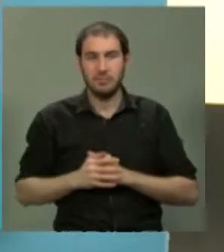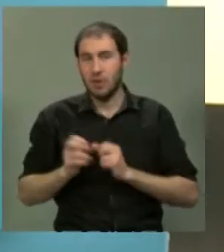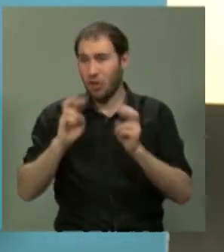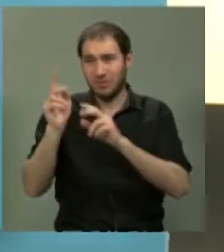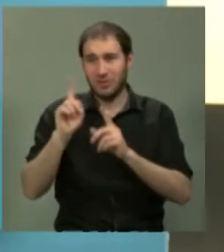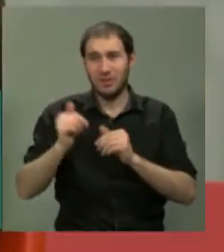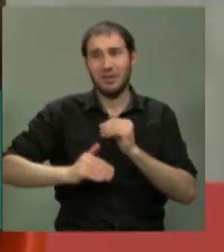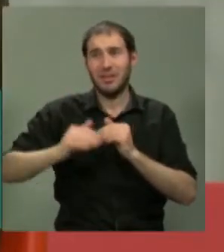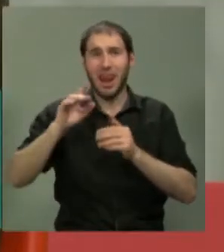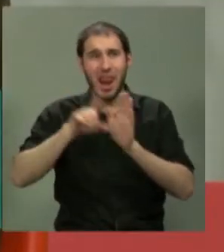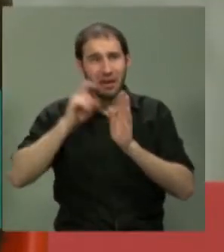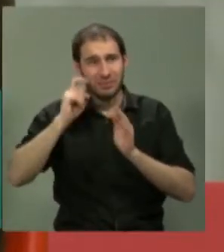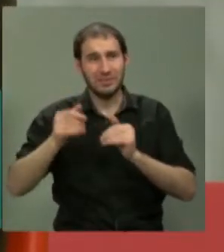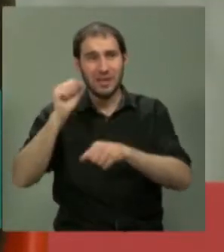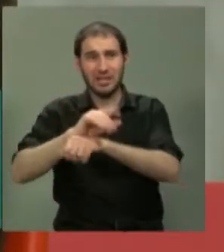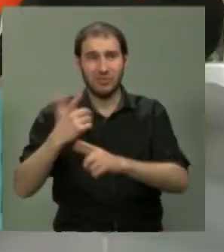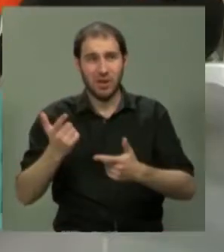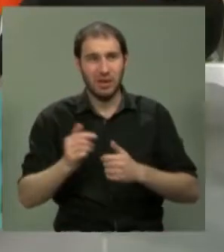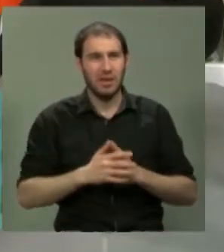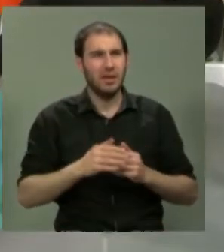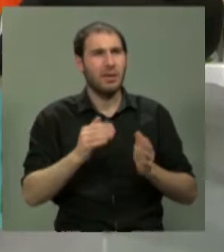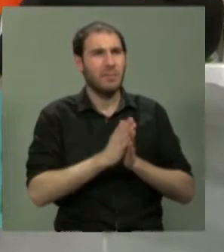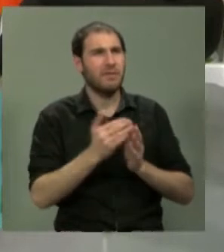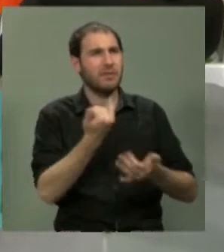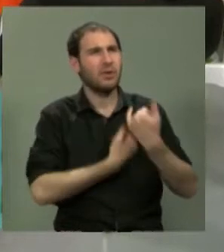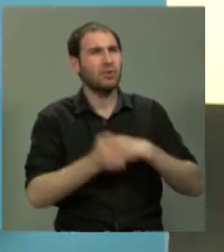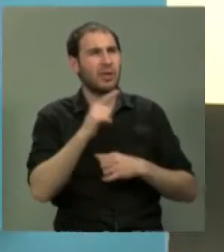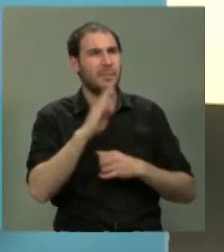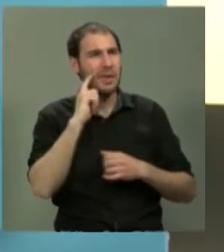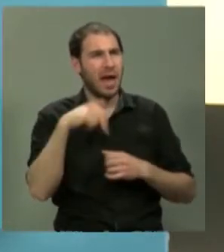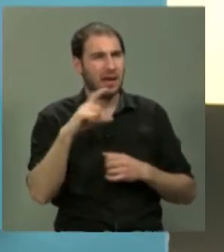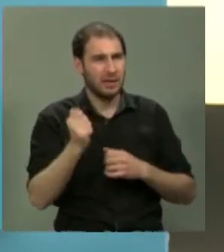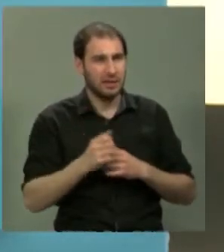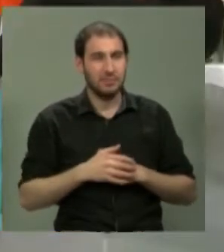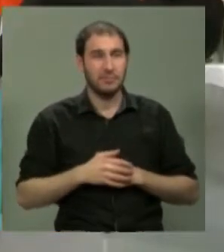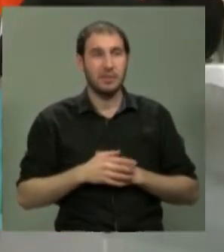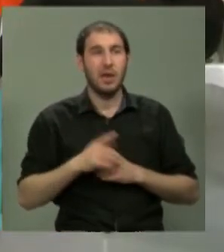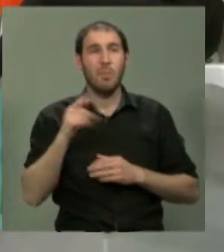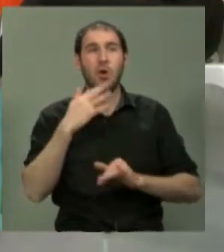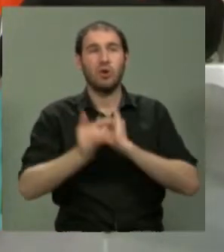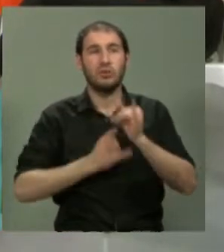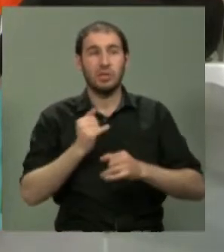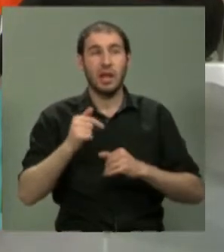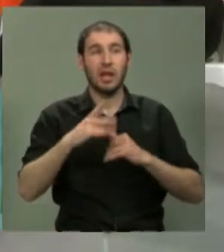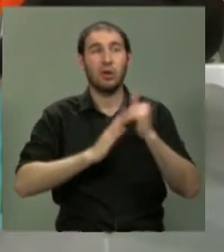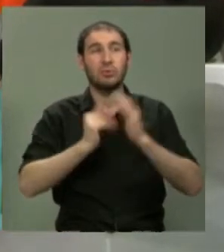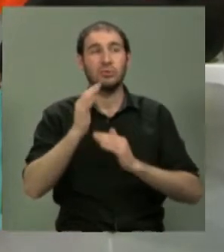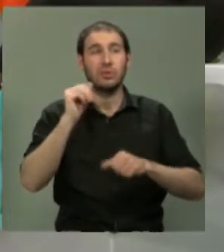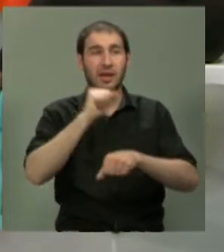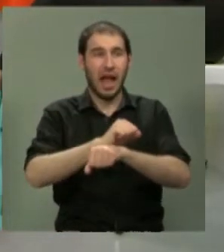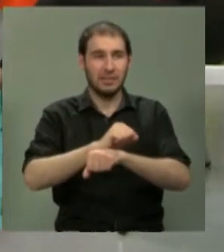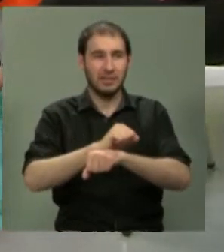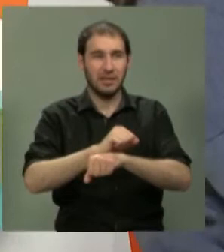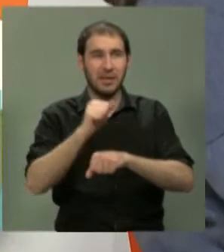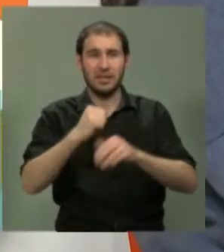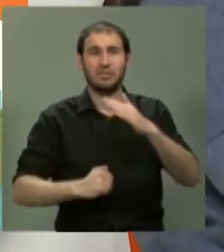Los grandes delincuentes no están en la cárcel. Quiero escuchar a Bianca, que no ha hablado. Estamos hablando de delincuencia, no de pobreza. Estás planteando que se está construyendo una cárcel que